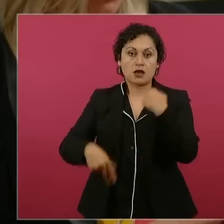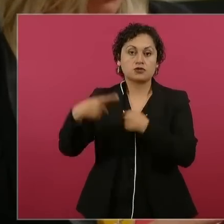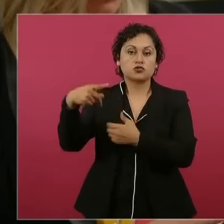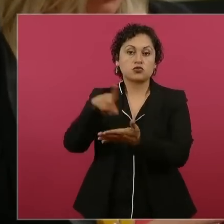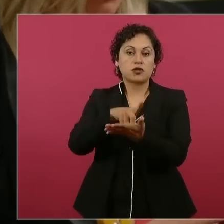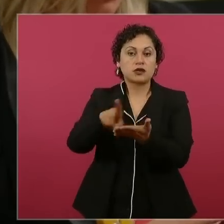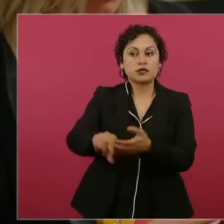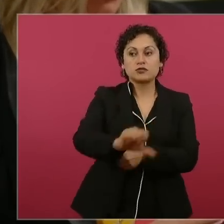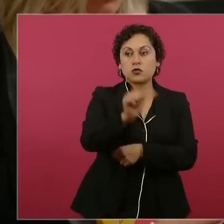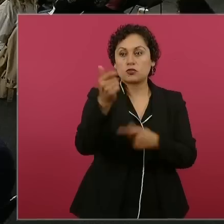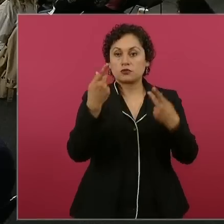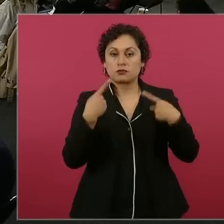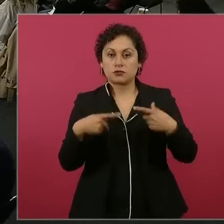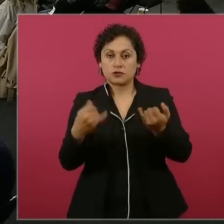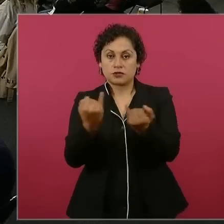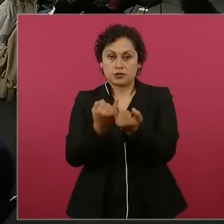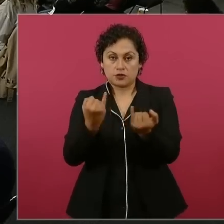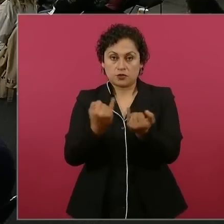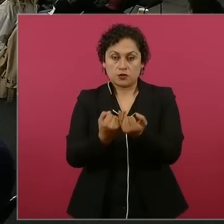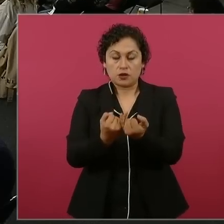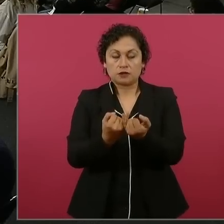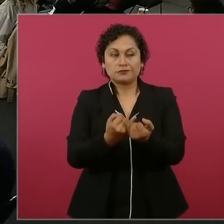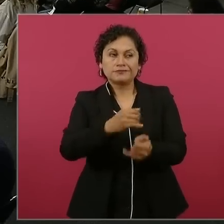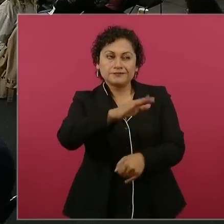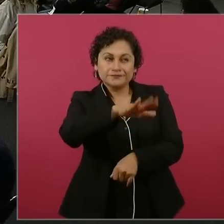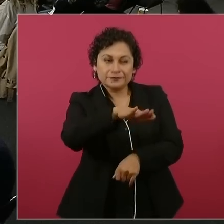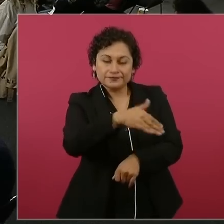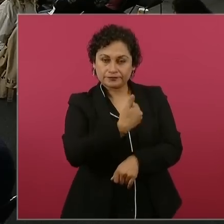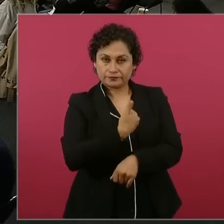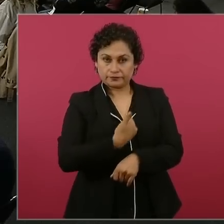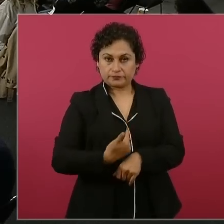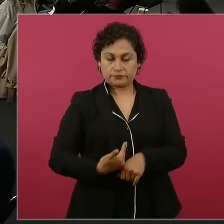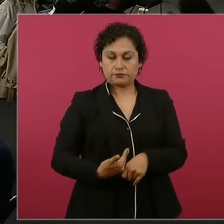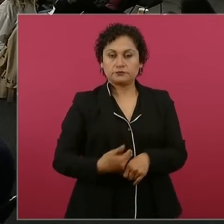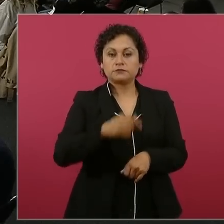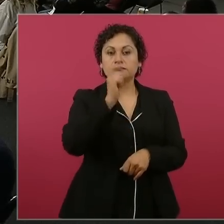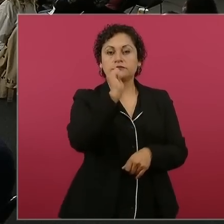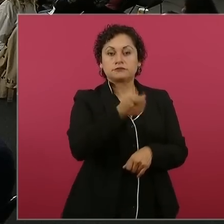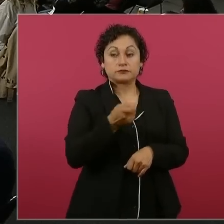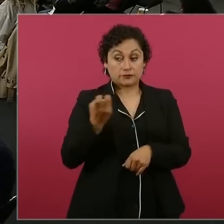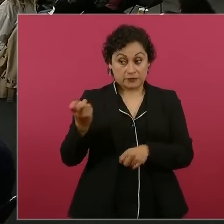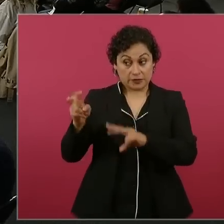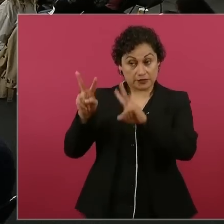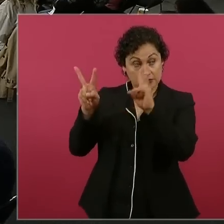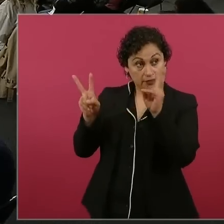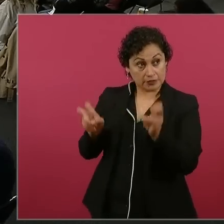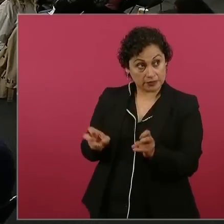las personas. Presidente, esto también, este tipo de asuntos,